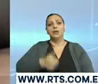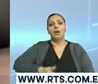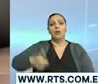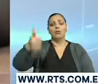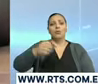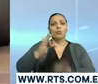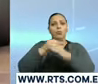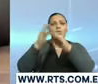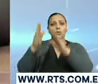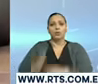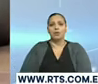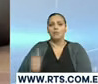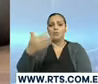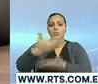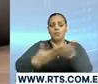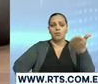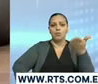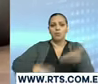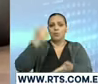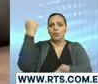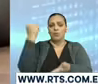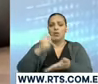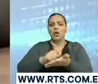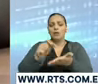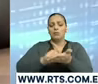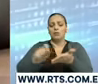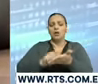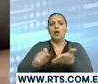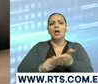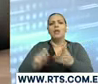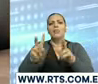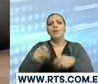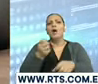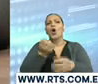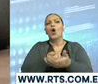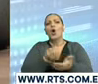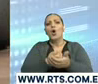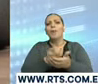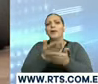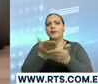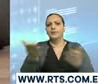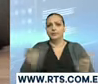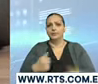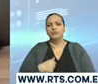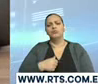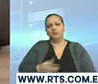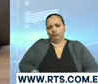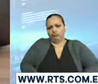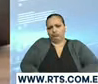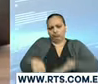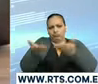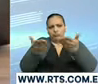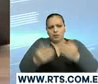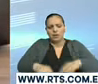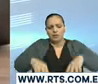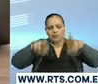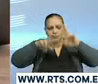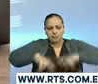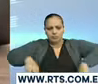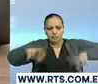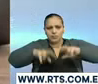la adjudicación y contratación. Esto sin perjuicio de investigar si debo separar a otras personas más. Estoy